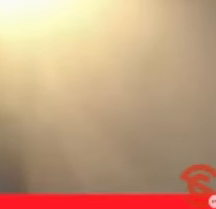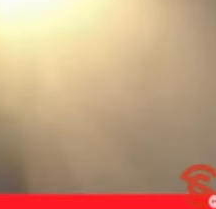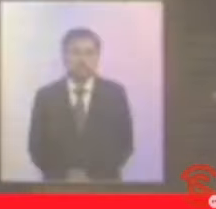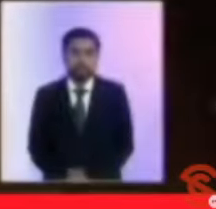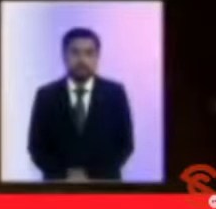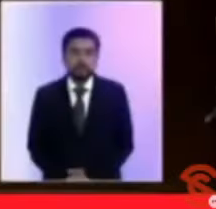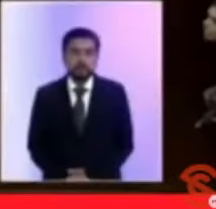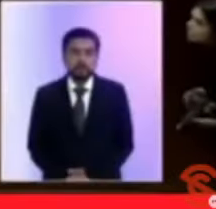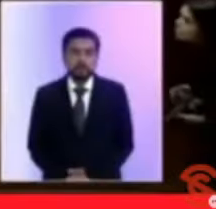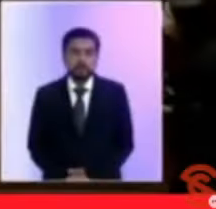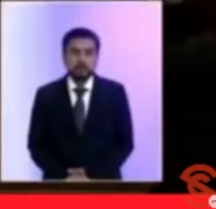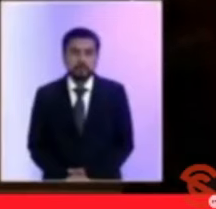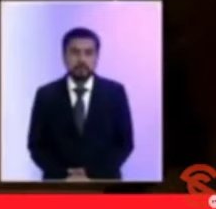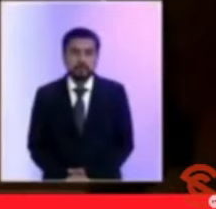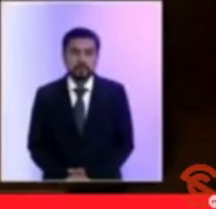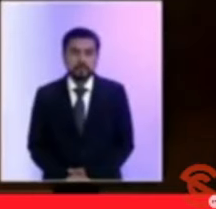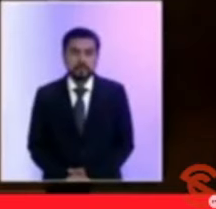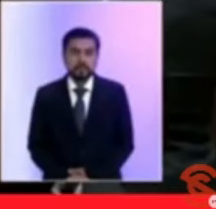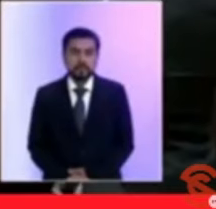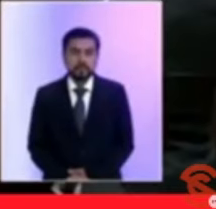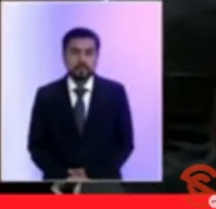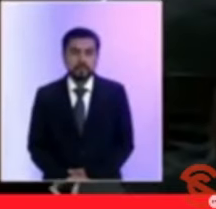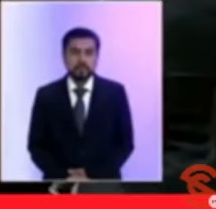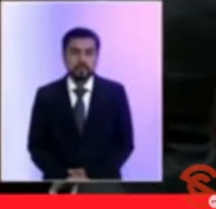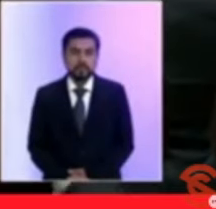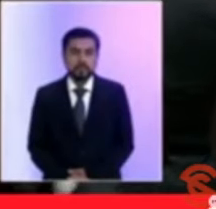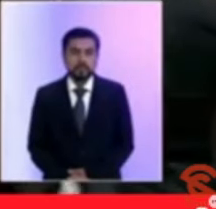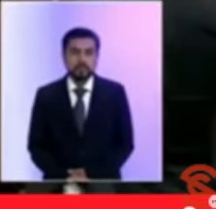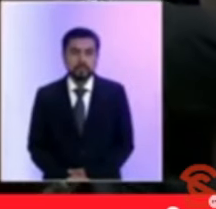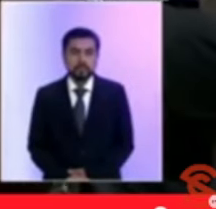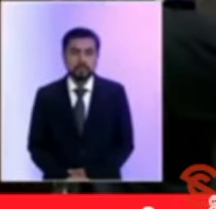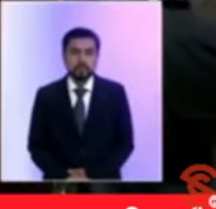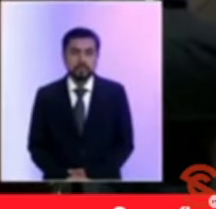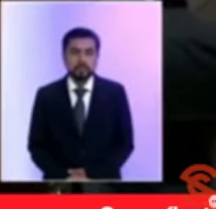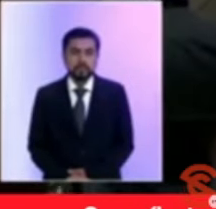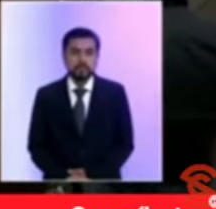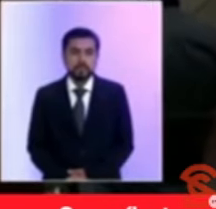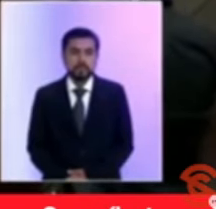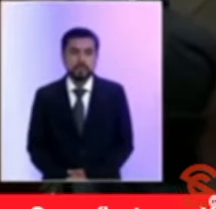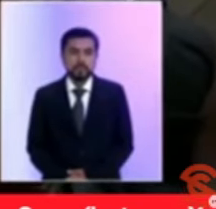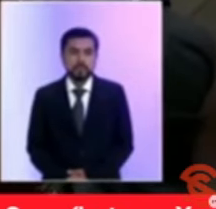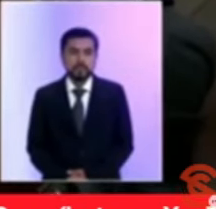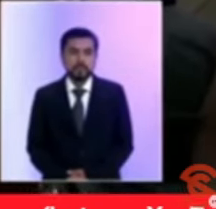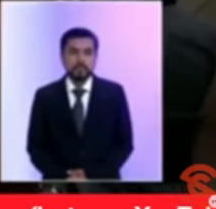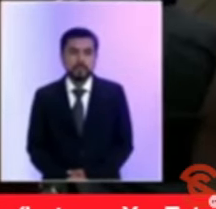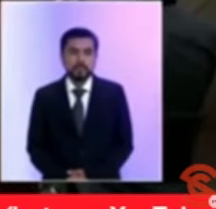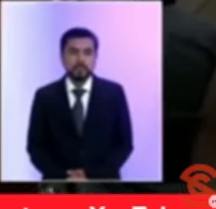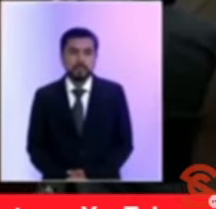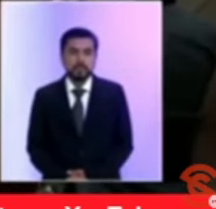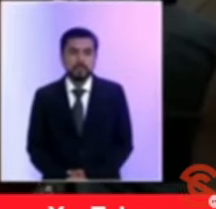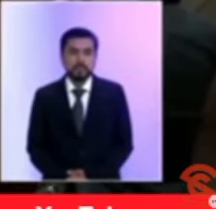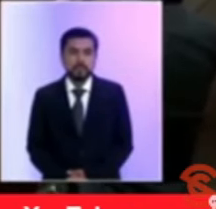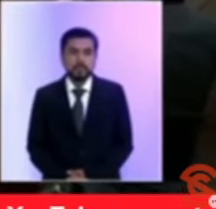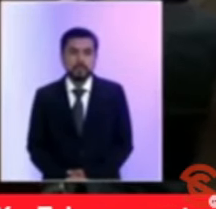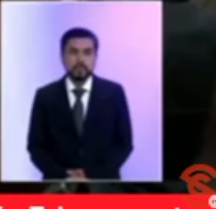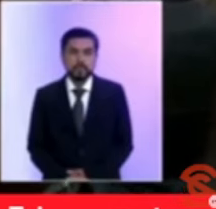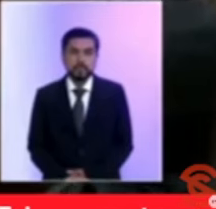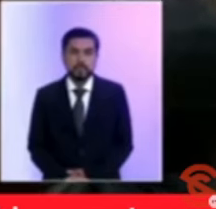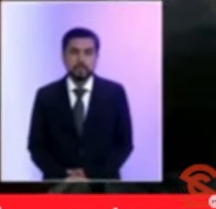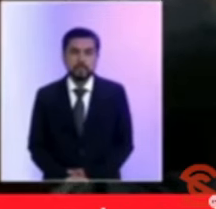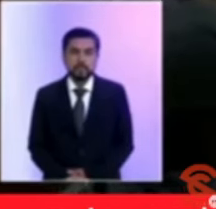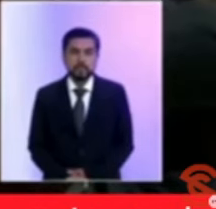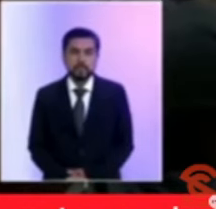imágenes Don David que son históricas en el tribunal mientras vemos como los magistrados están firmando la constancia